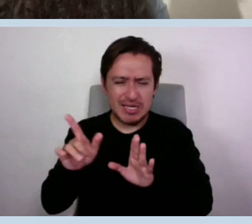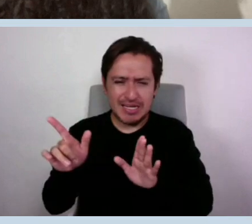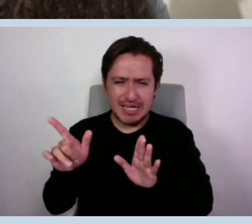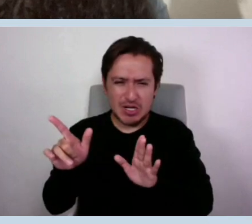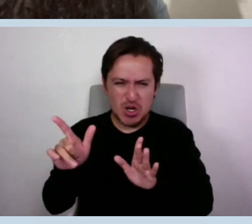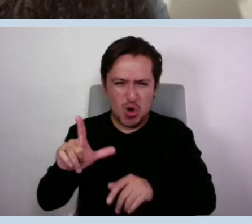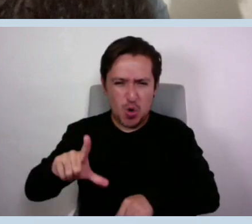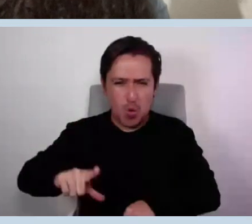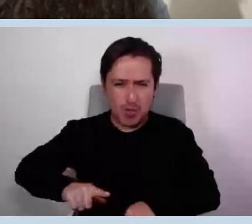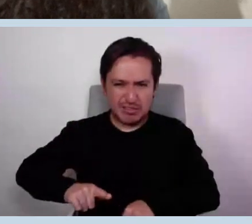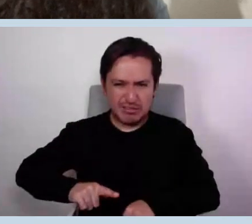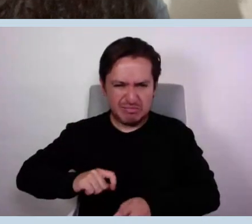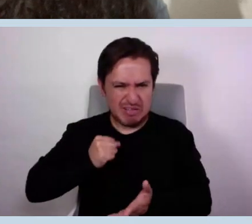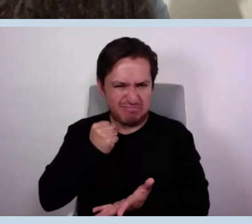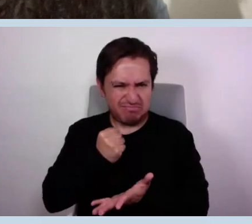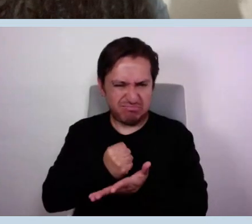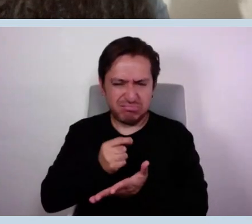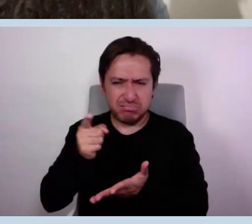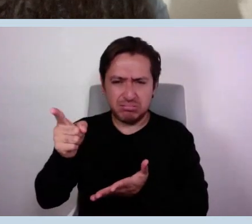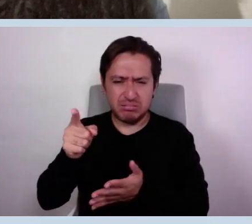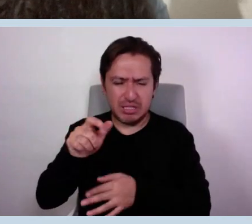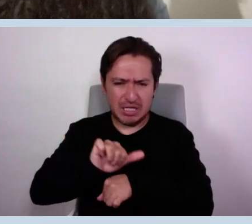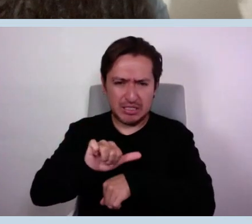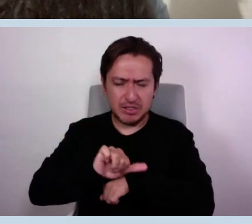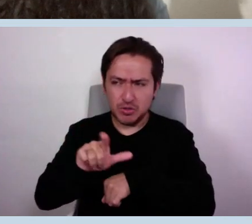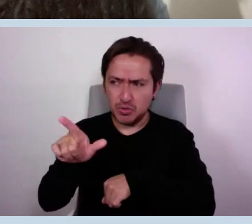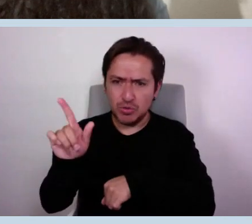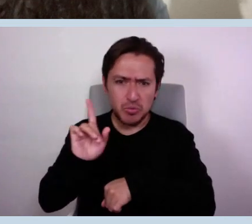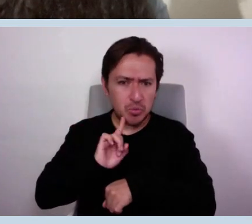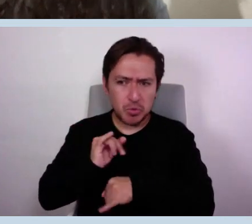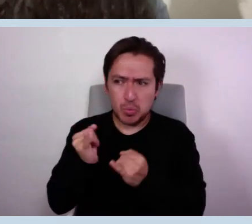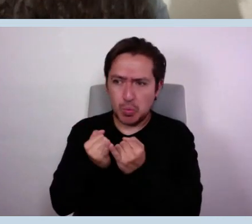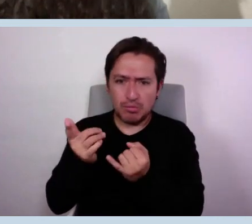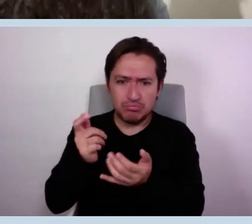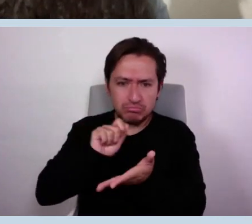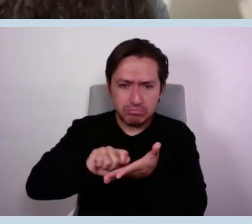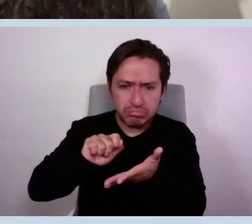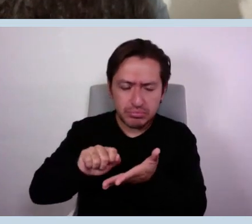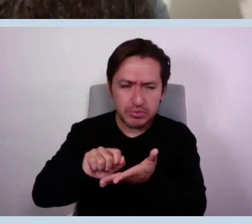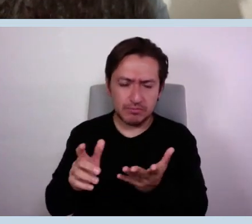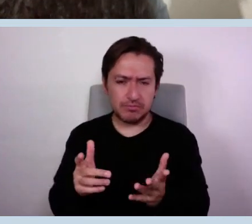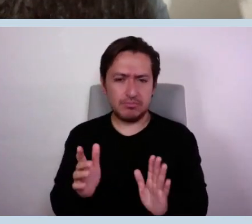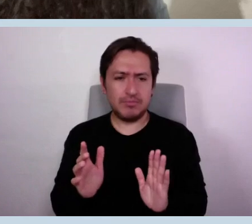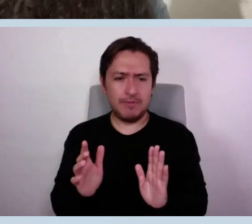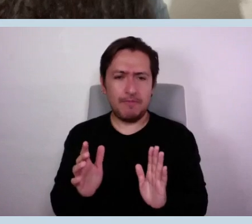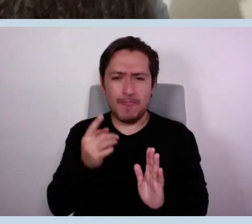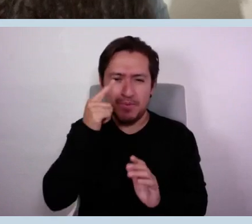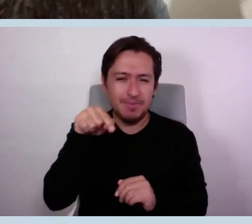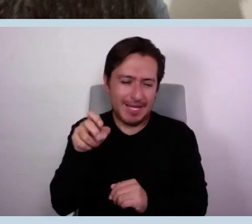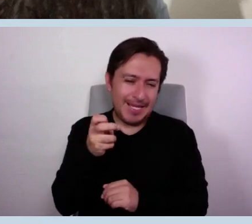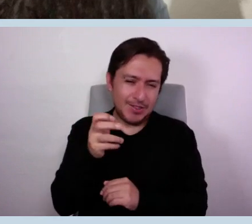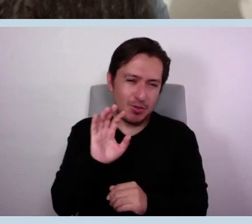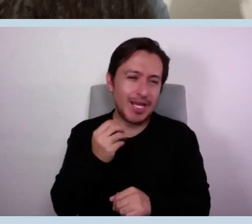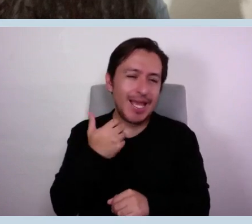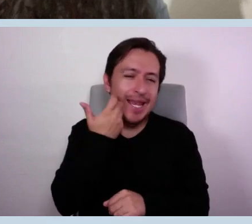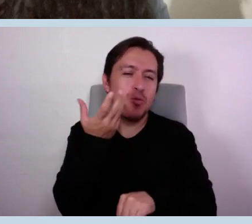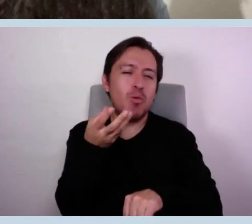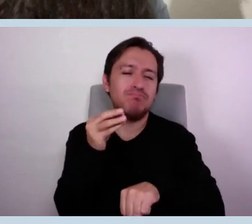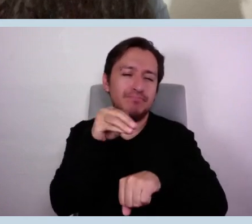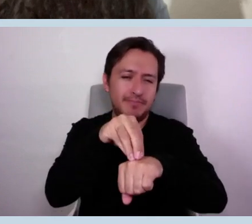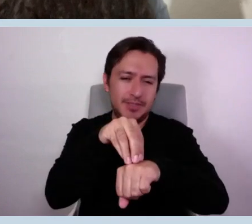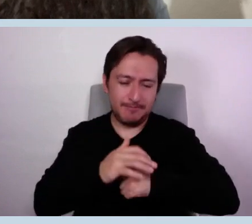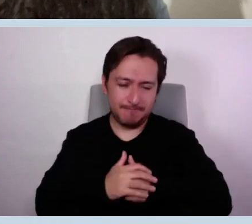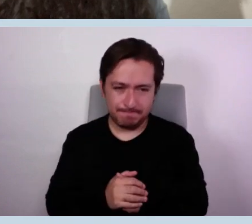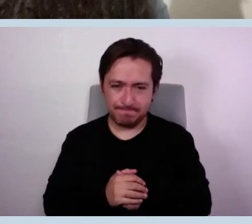noté como un tesoro Pero bueno quería agregar eso y que por eso me parece importante no eh Y la